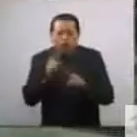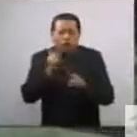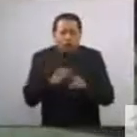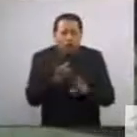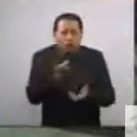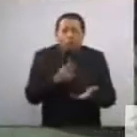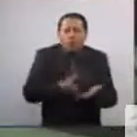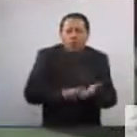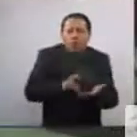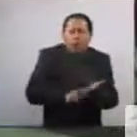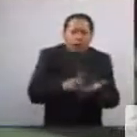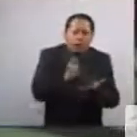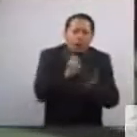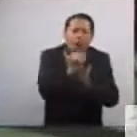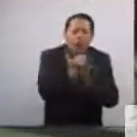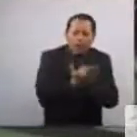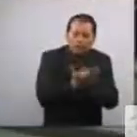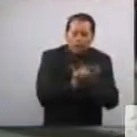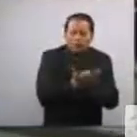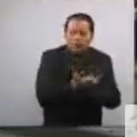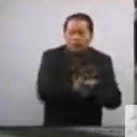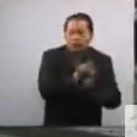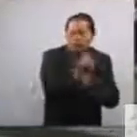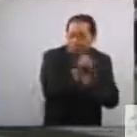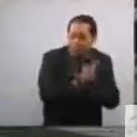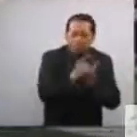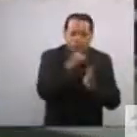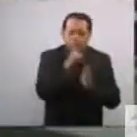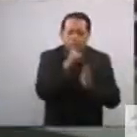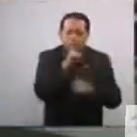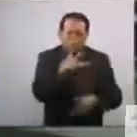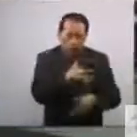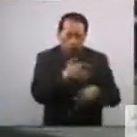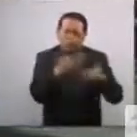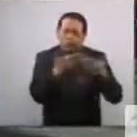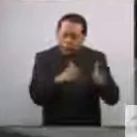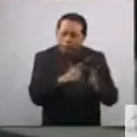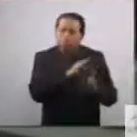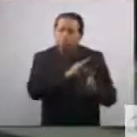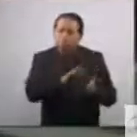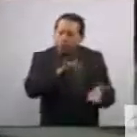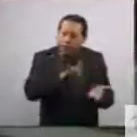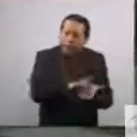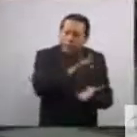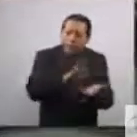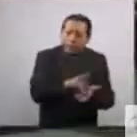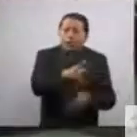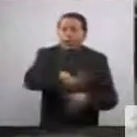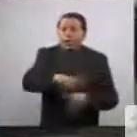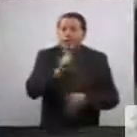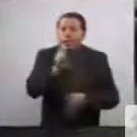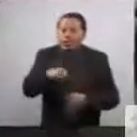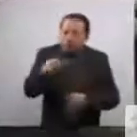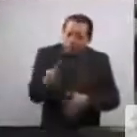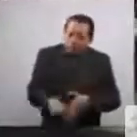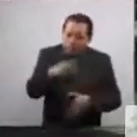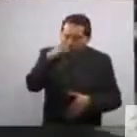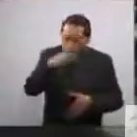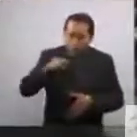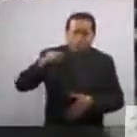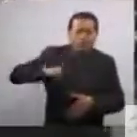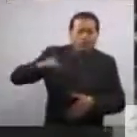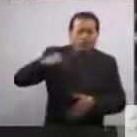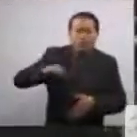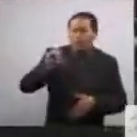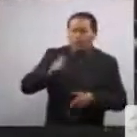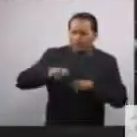contrario, abramos nuestro corazón y tendámosles la mano. Ellos son la sangre nativa de México, el orgullo de nuestros